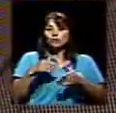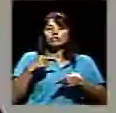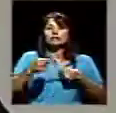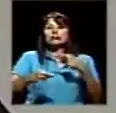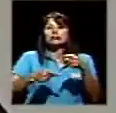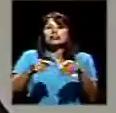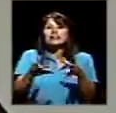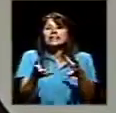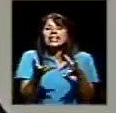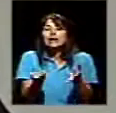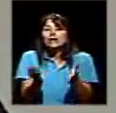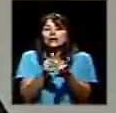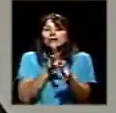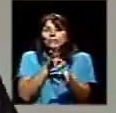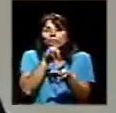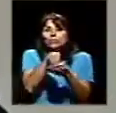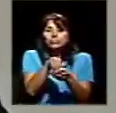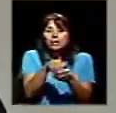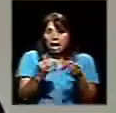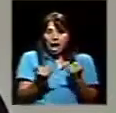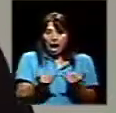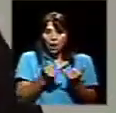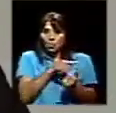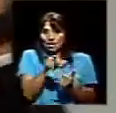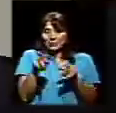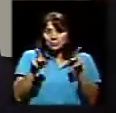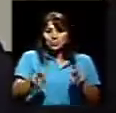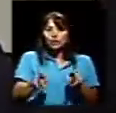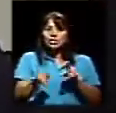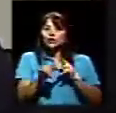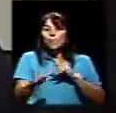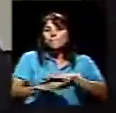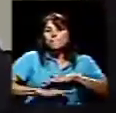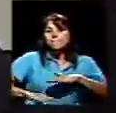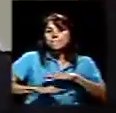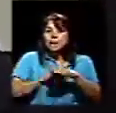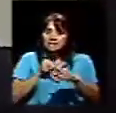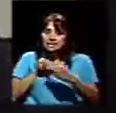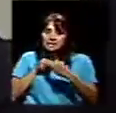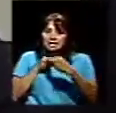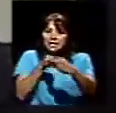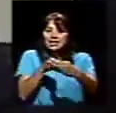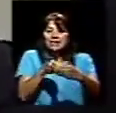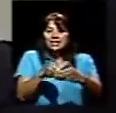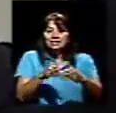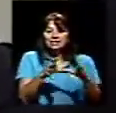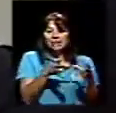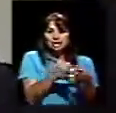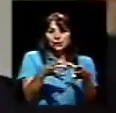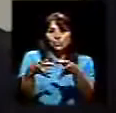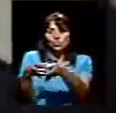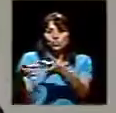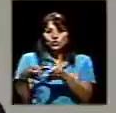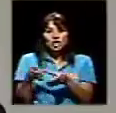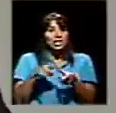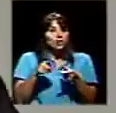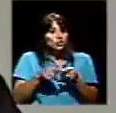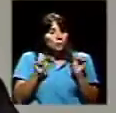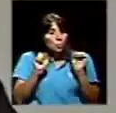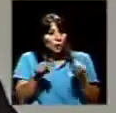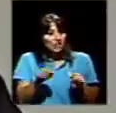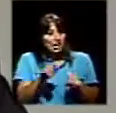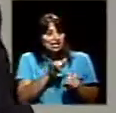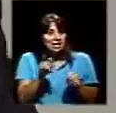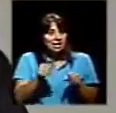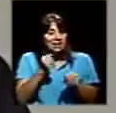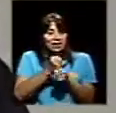pilares de movimientos, podría ser que entonces lo que tenemos son una montaña aquí y otra montaña acá. ¿Cuál es más o menos la